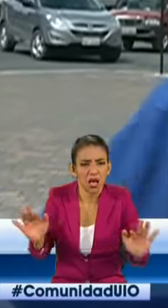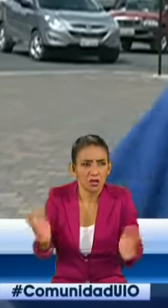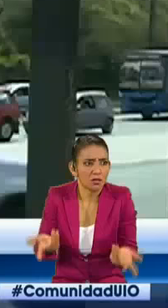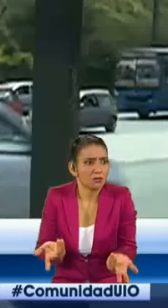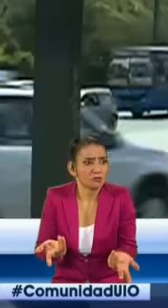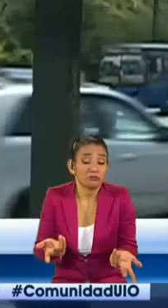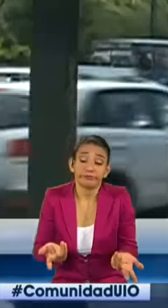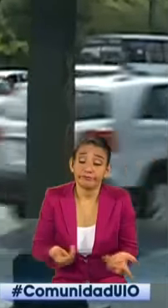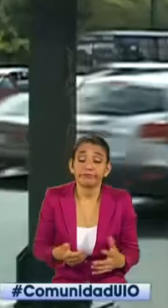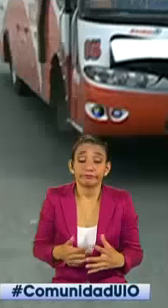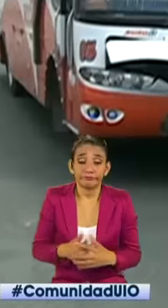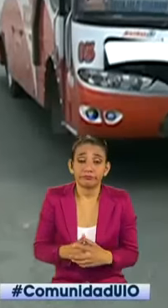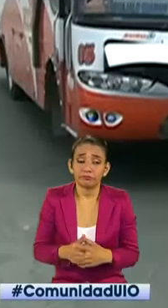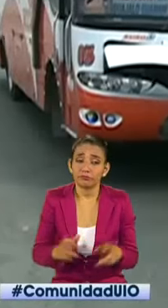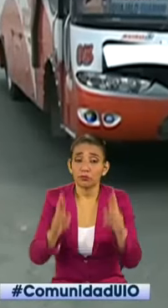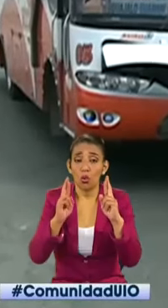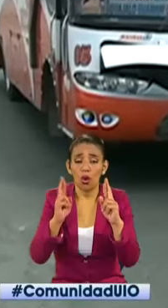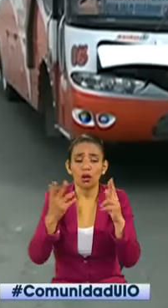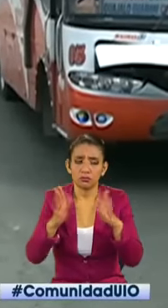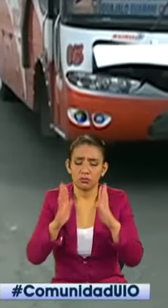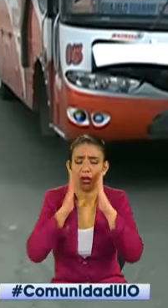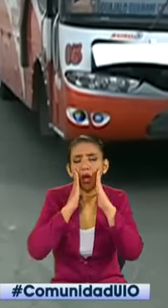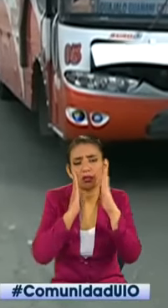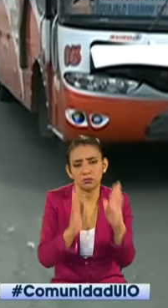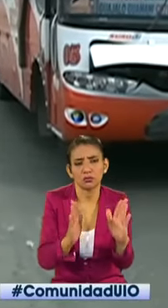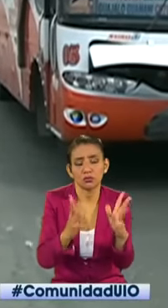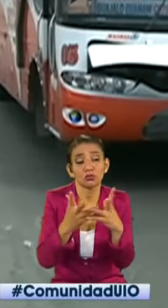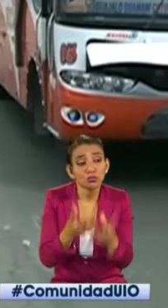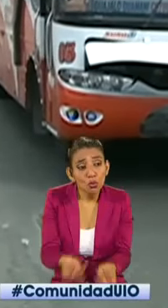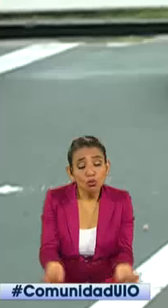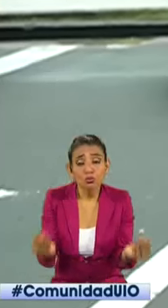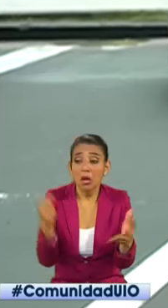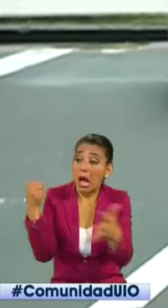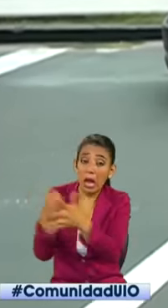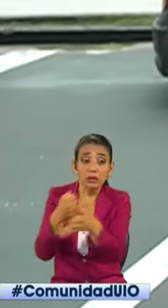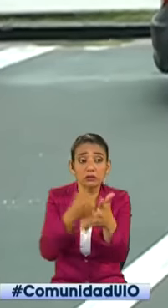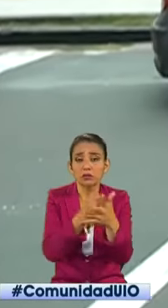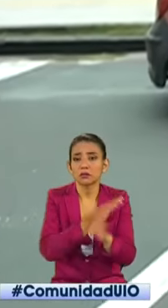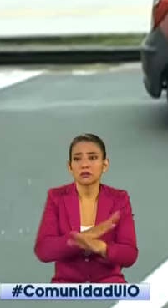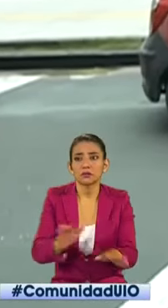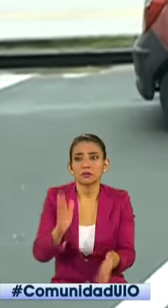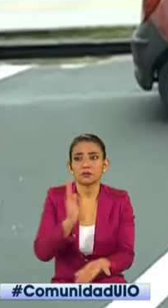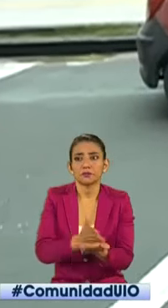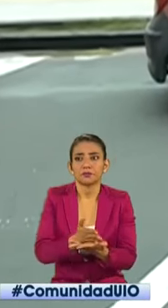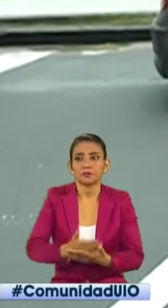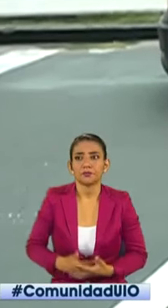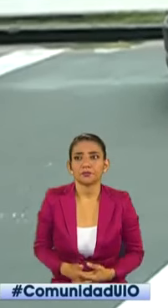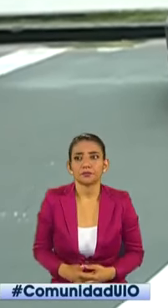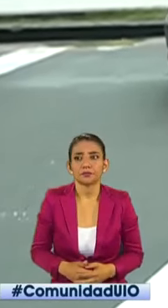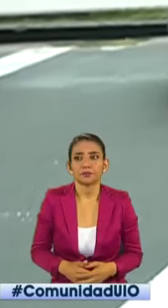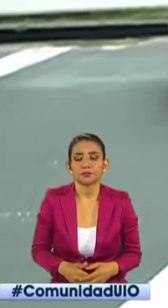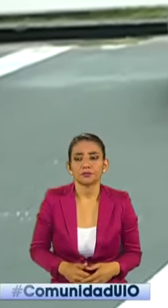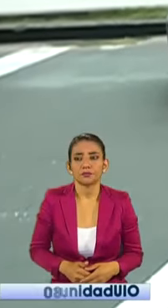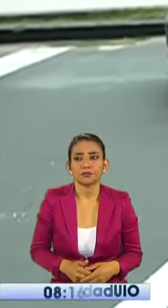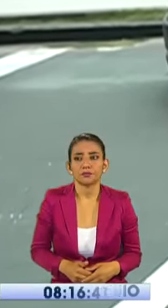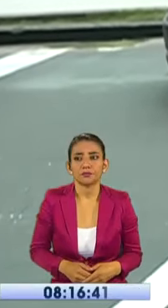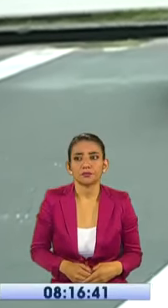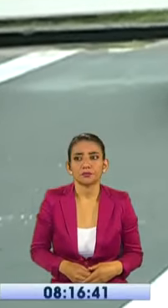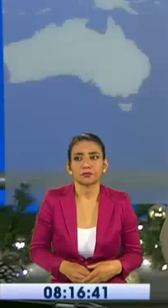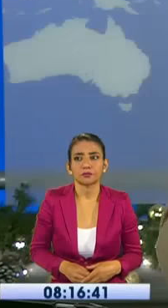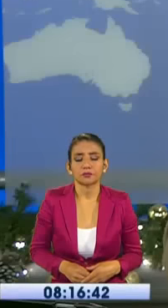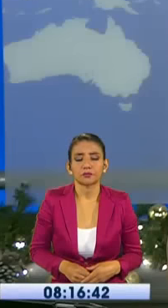vigilante igual. Esperan que se tomen las medidas necesarias para evitar más accidentes. En Quito informó Andrea